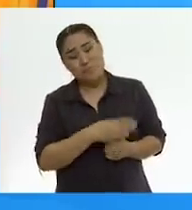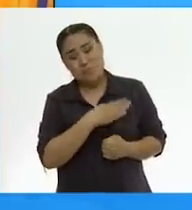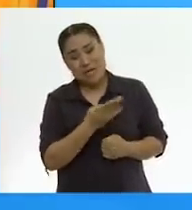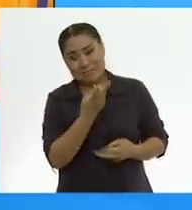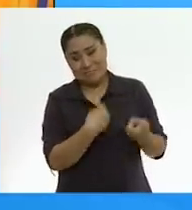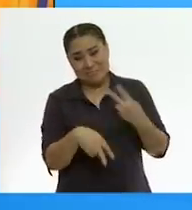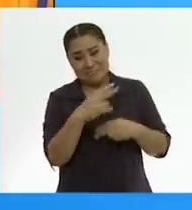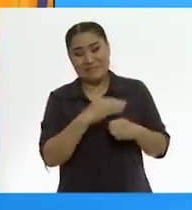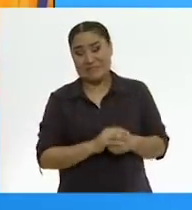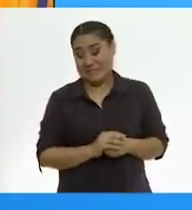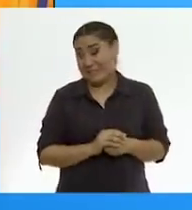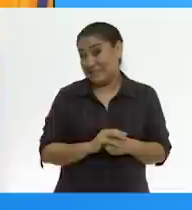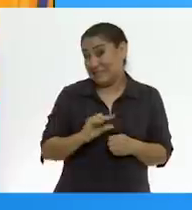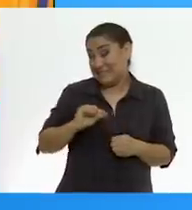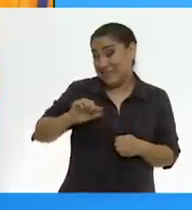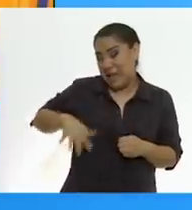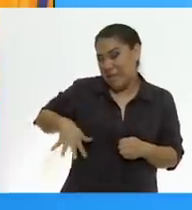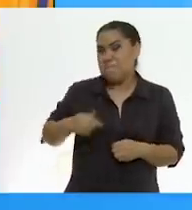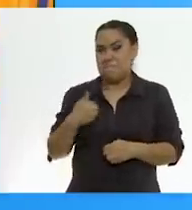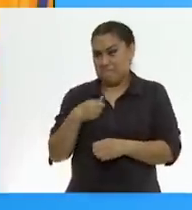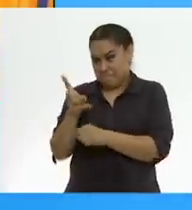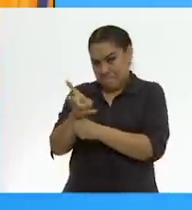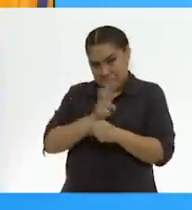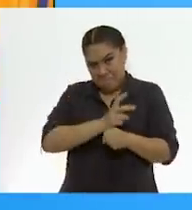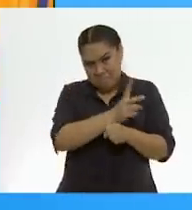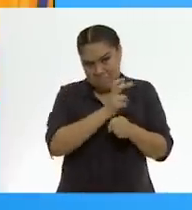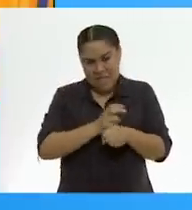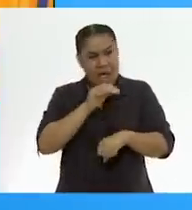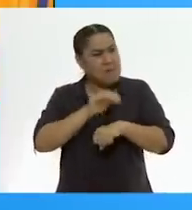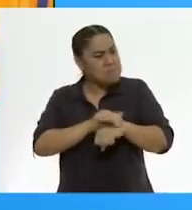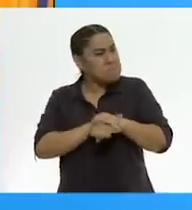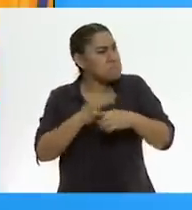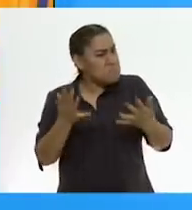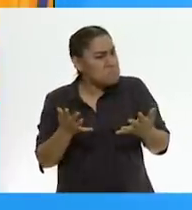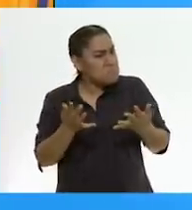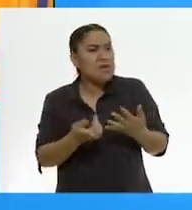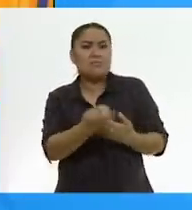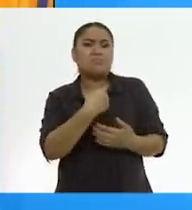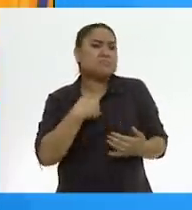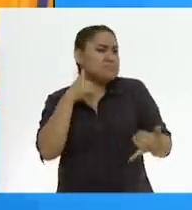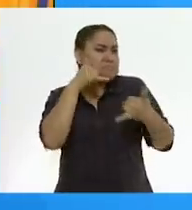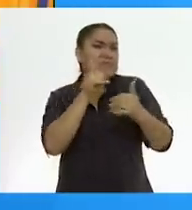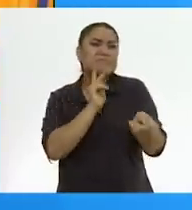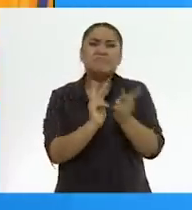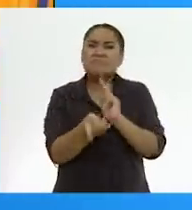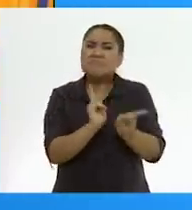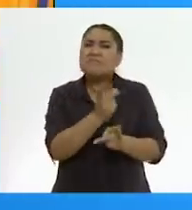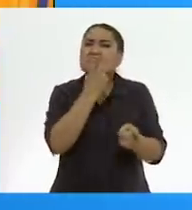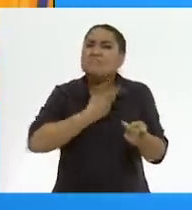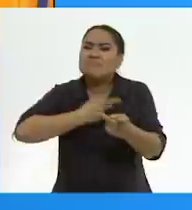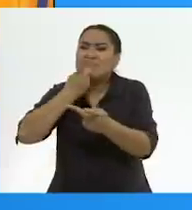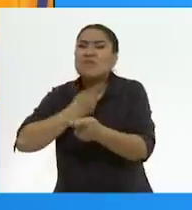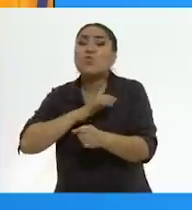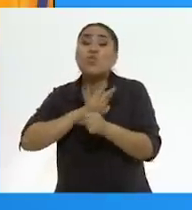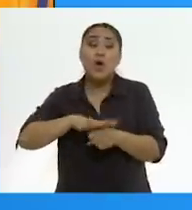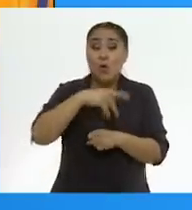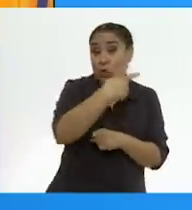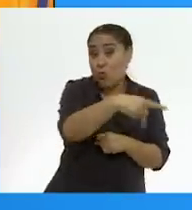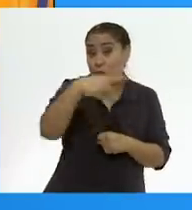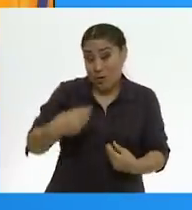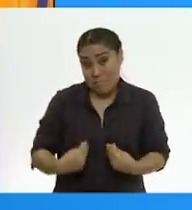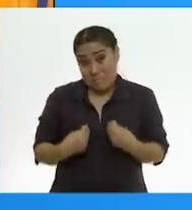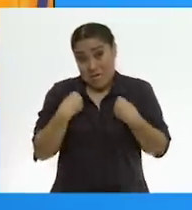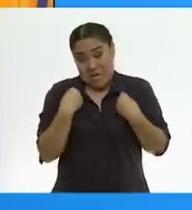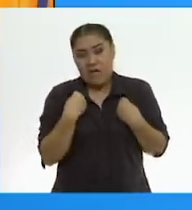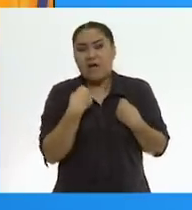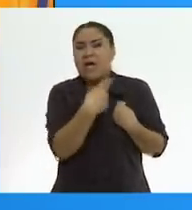llegas! Hace un momento invité a nuestros amigos a que nos llamaran y nos contaran sobre alguna palabra que en el lugar en donde vivimos viven